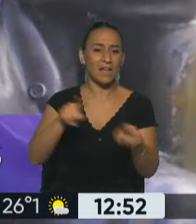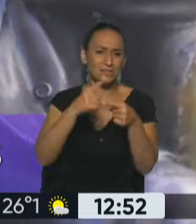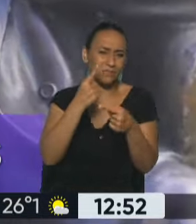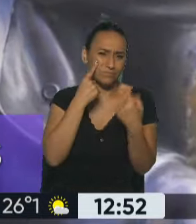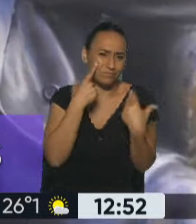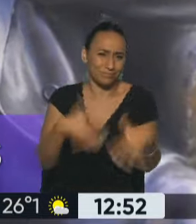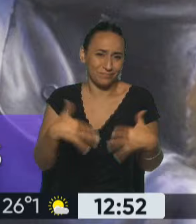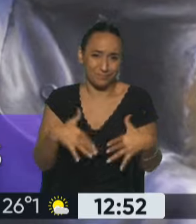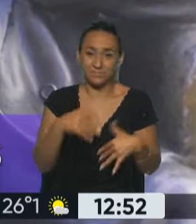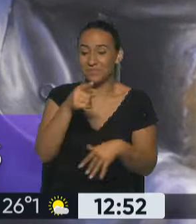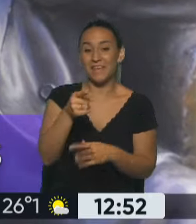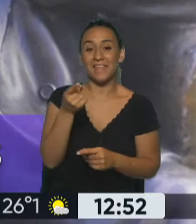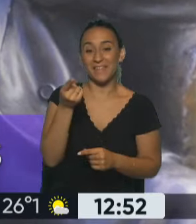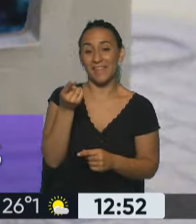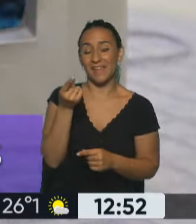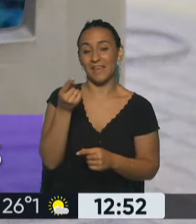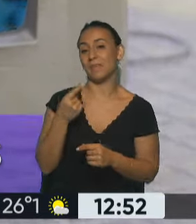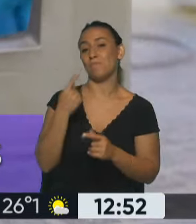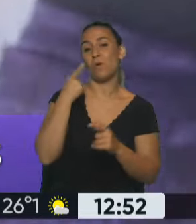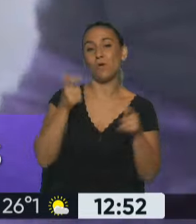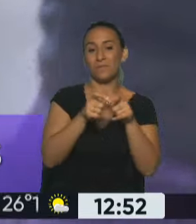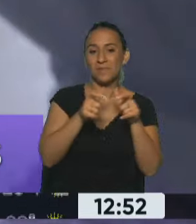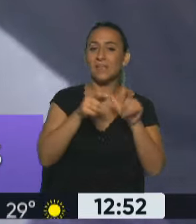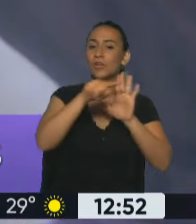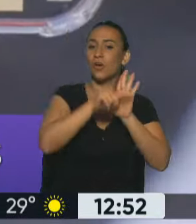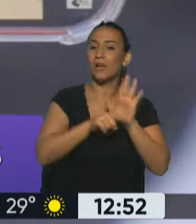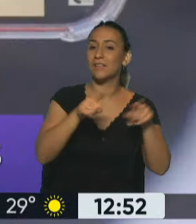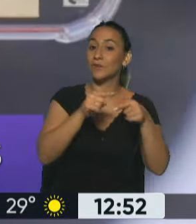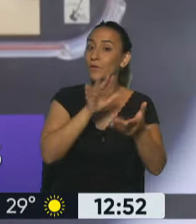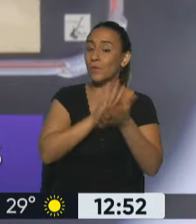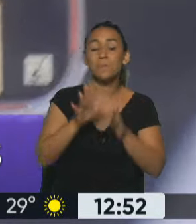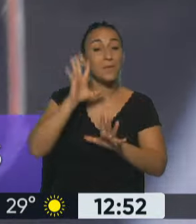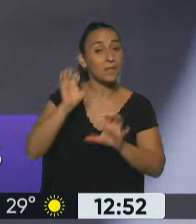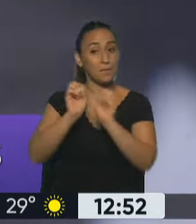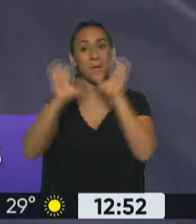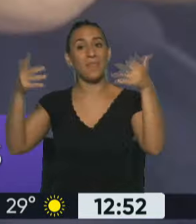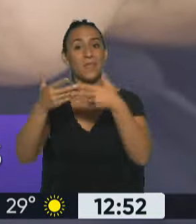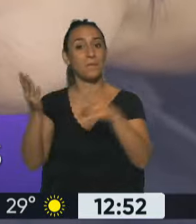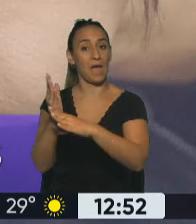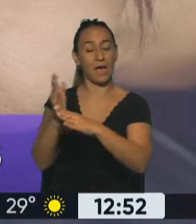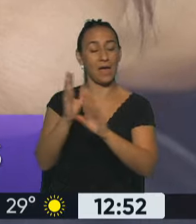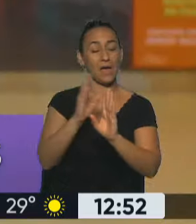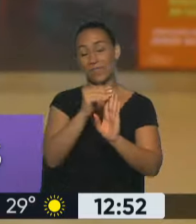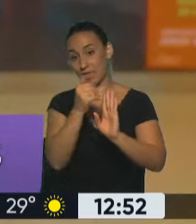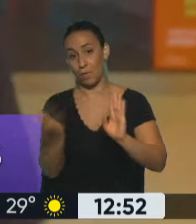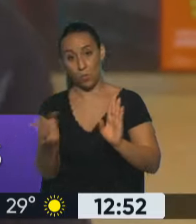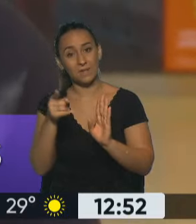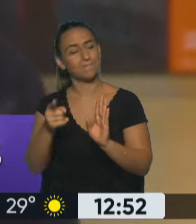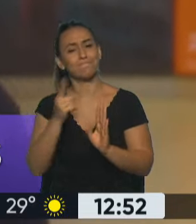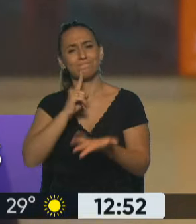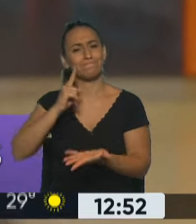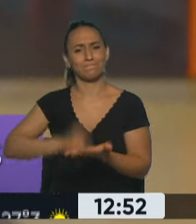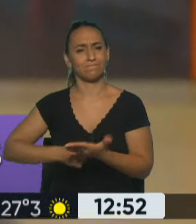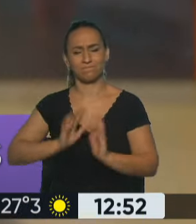su esperado nuevo material discográfico. Recordemos que pospandemia decidió alejarse de las redes, sobre todo, y